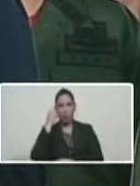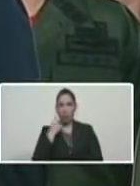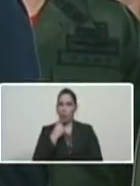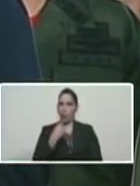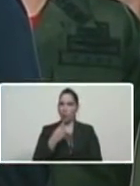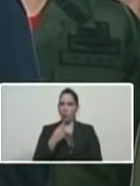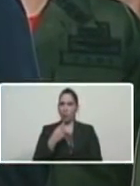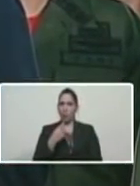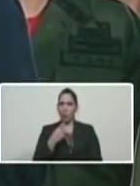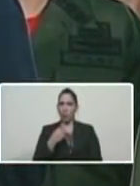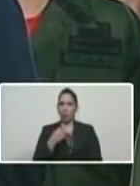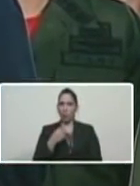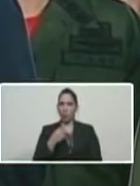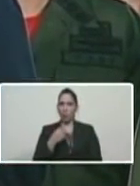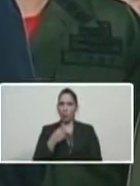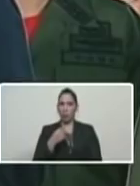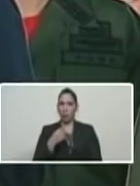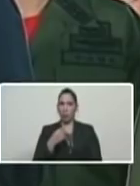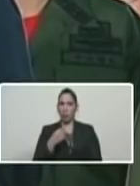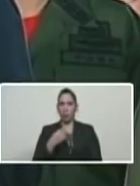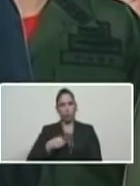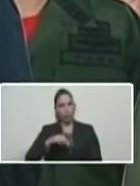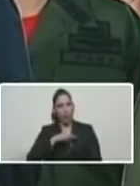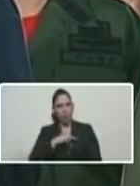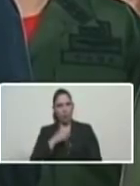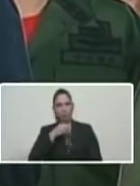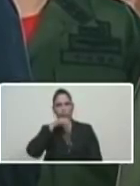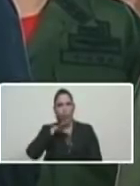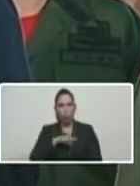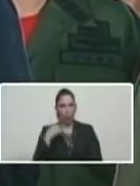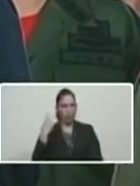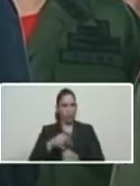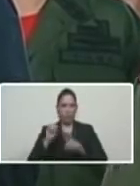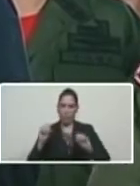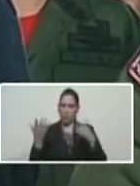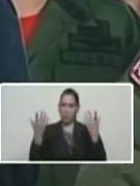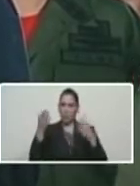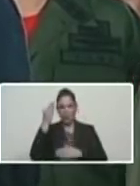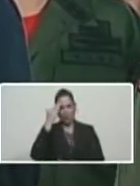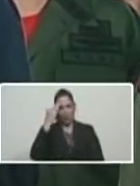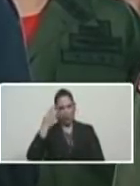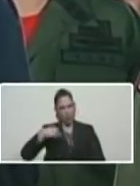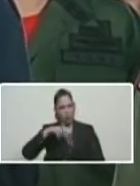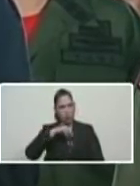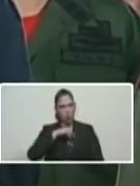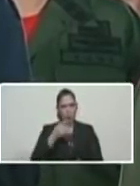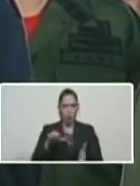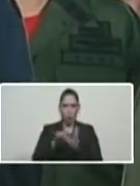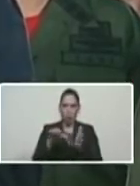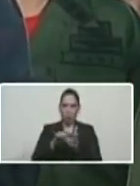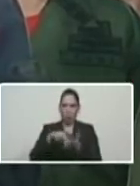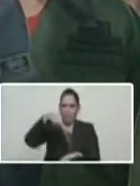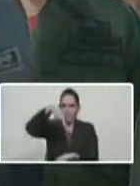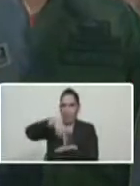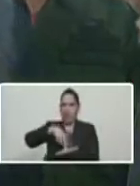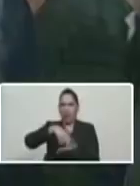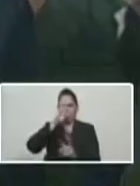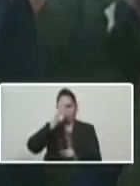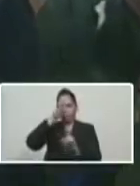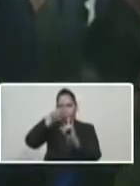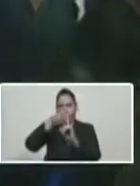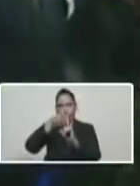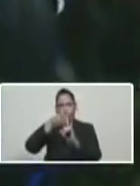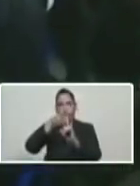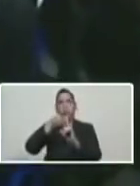mayor. Reivindicar nuestra historia es saber dónde estamos parados y hacia dónde vamos. Ha valido la